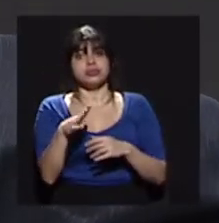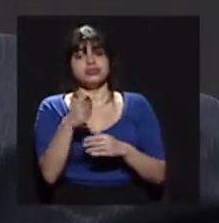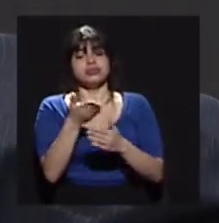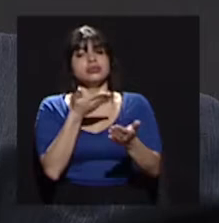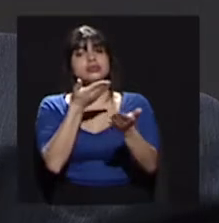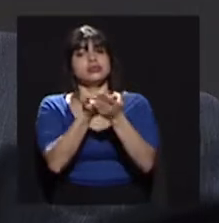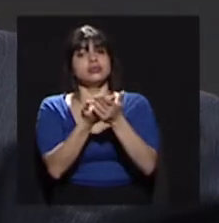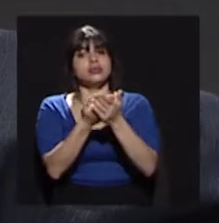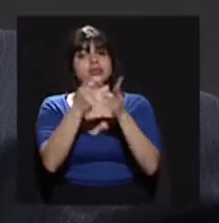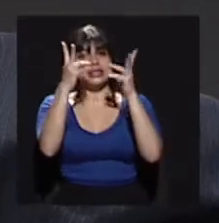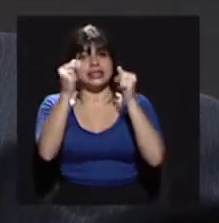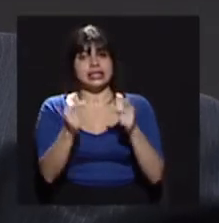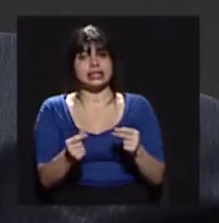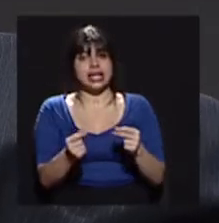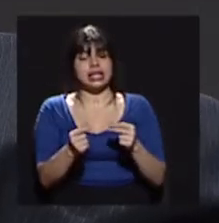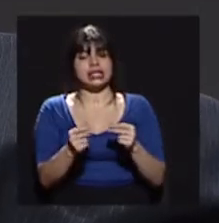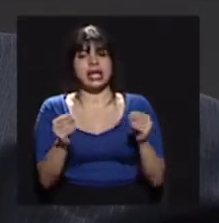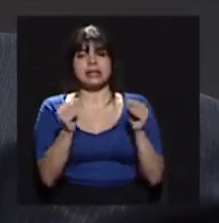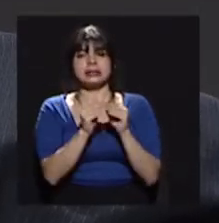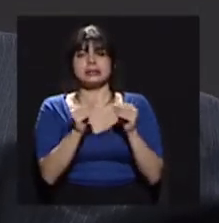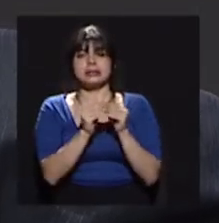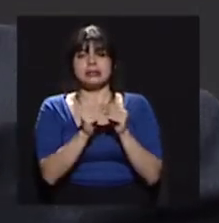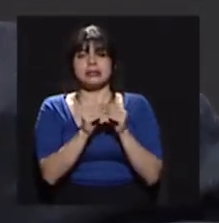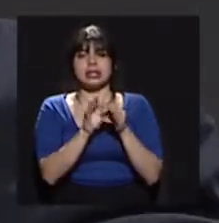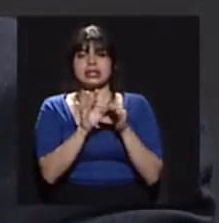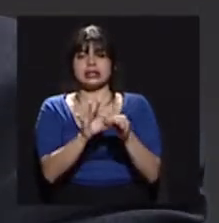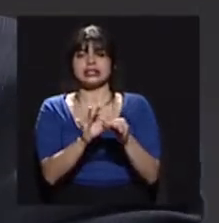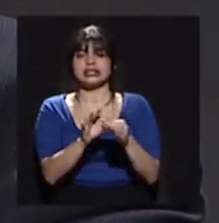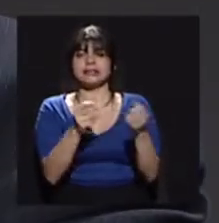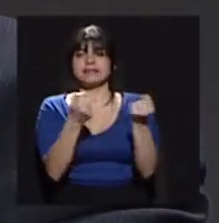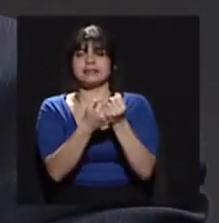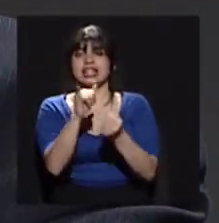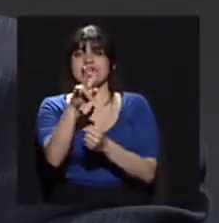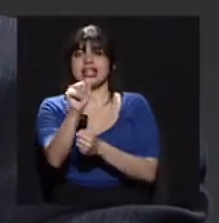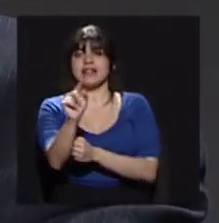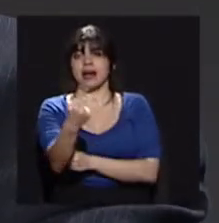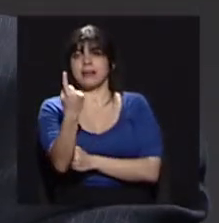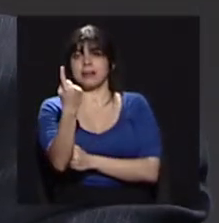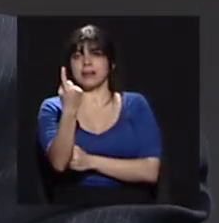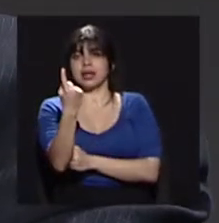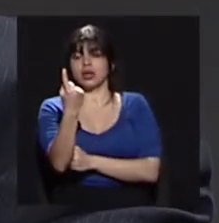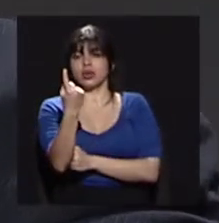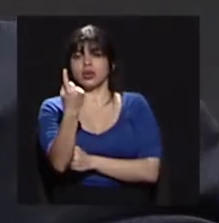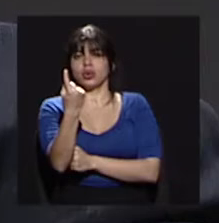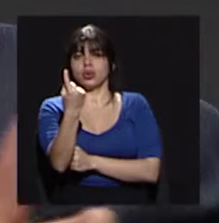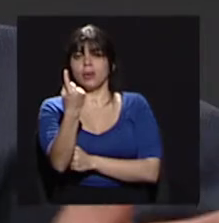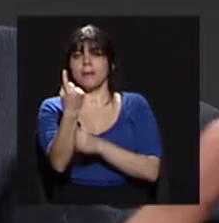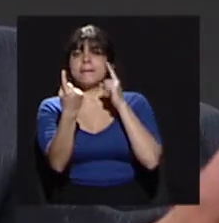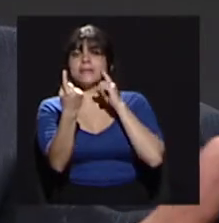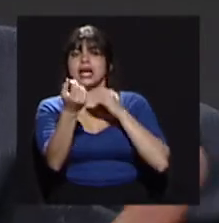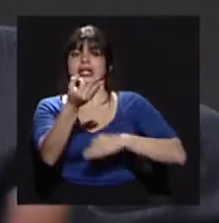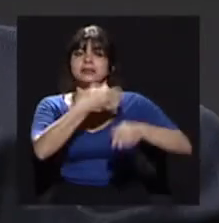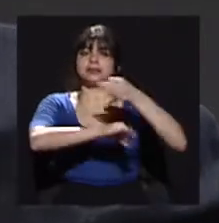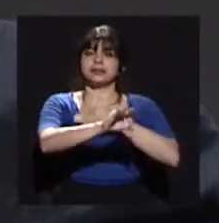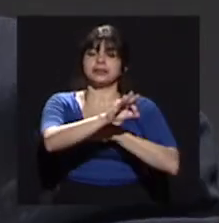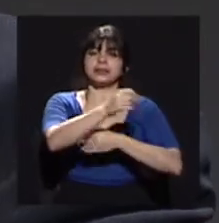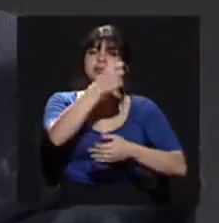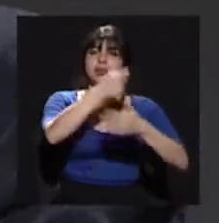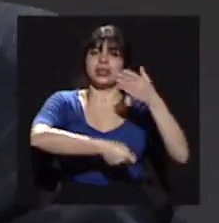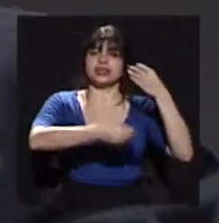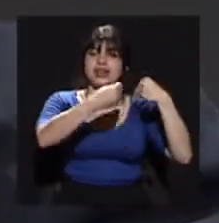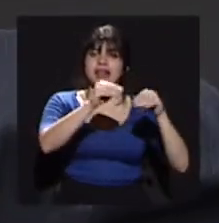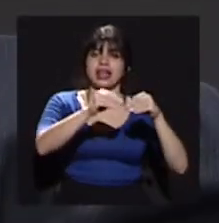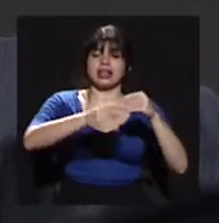propuesta de hacienda va en el sentido de impulsar el igual primero para sustituir el impuesto de ventas